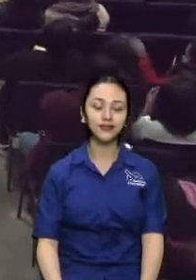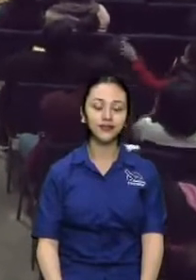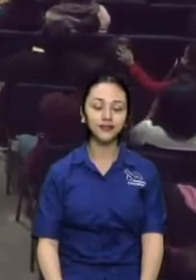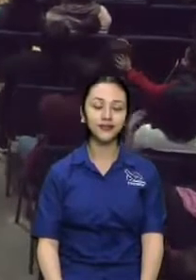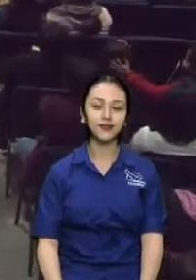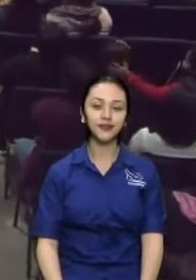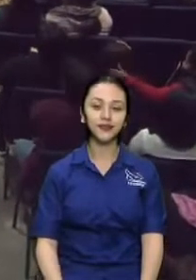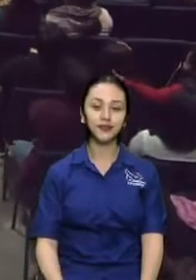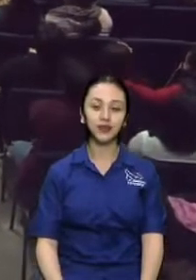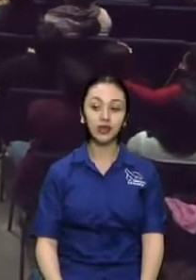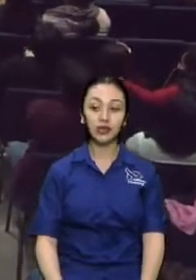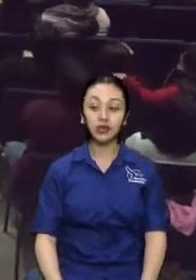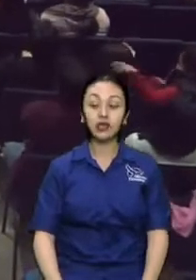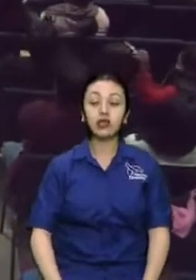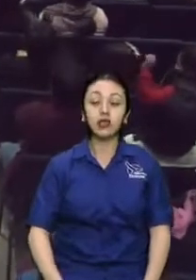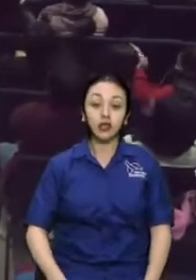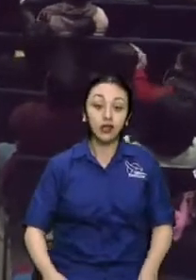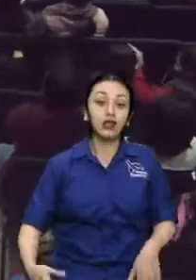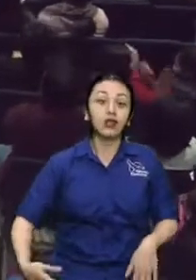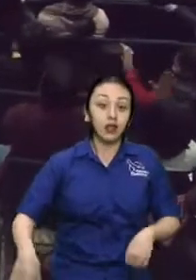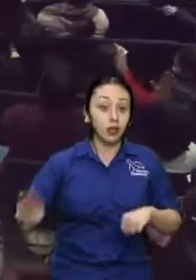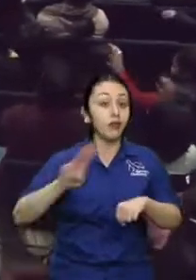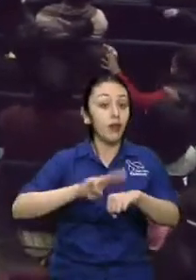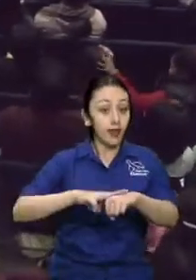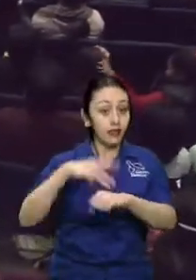Sobre todo si es su hijo, usted.